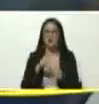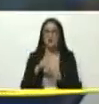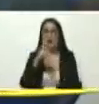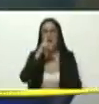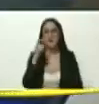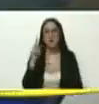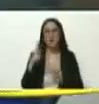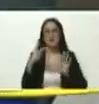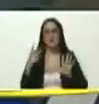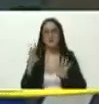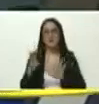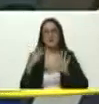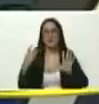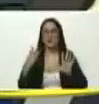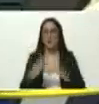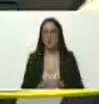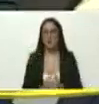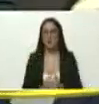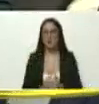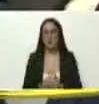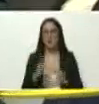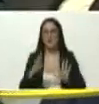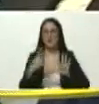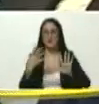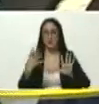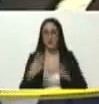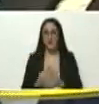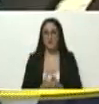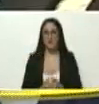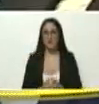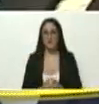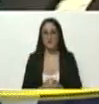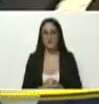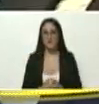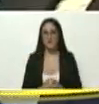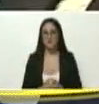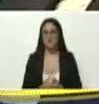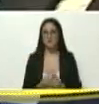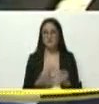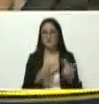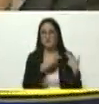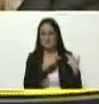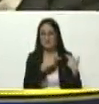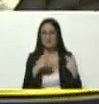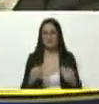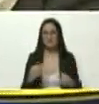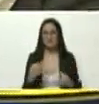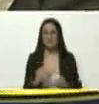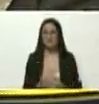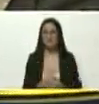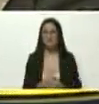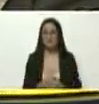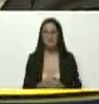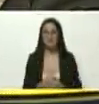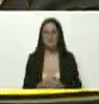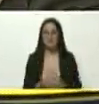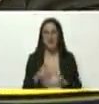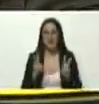años 17, 18, 19. Le tocó enfrentar aquella